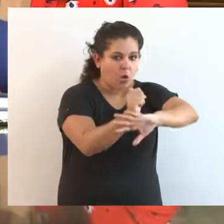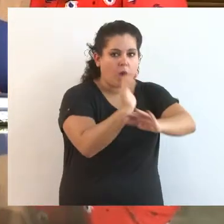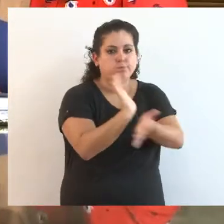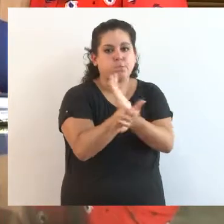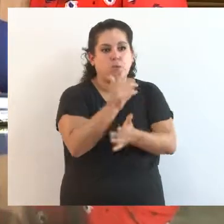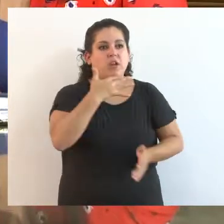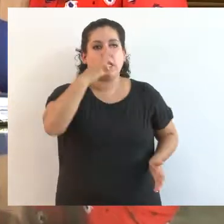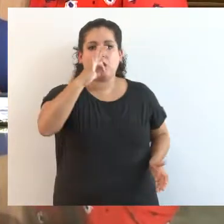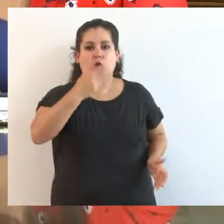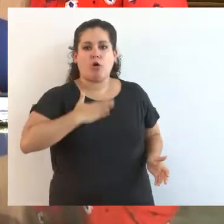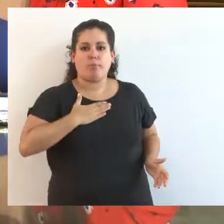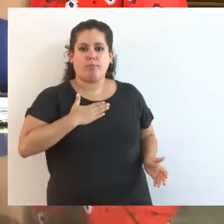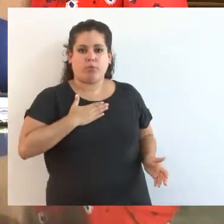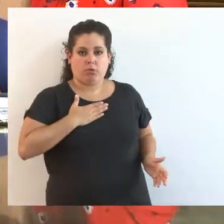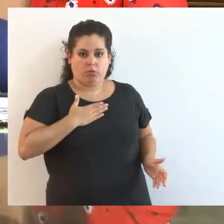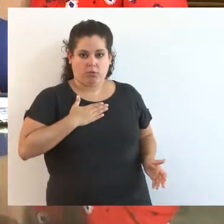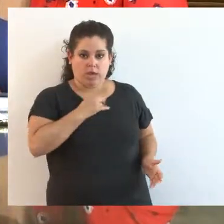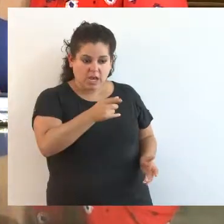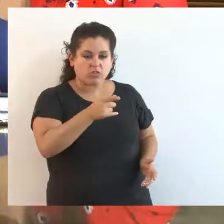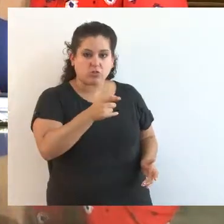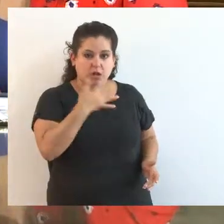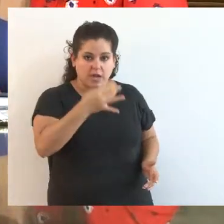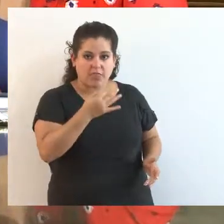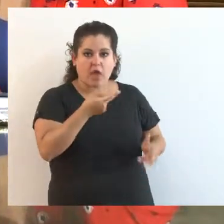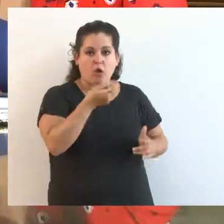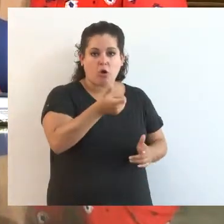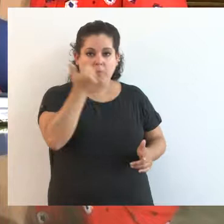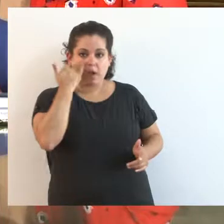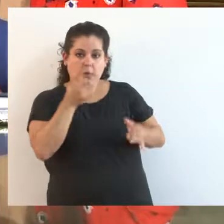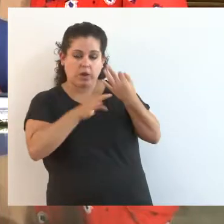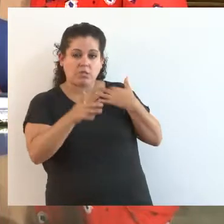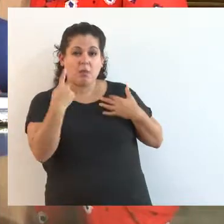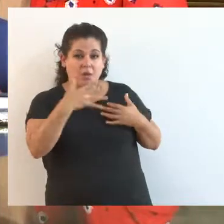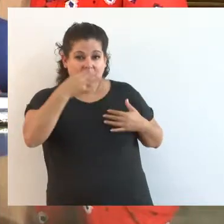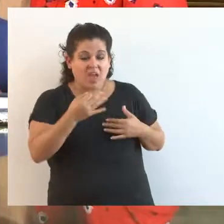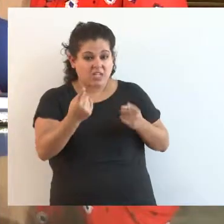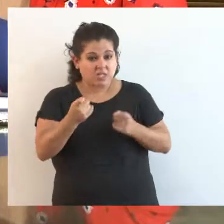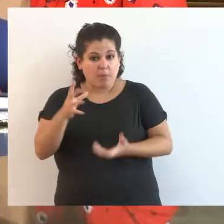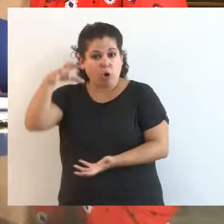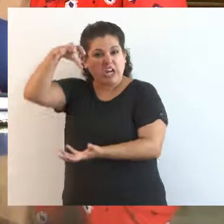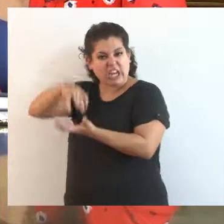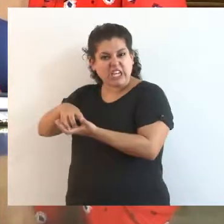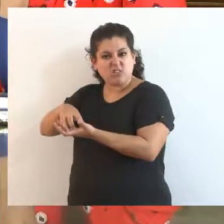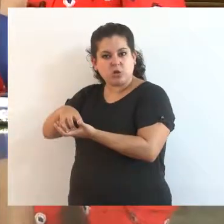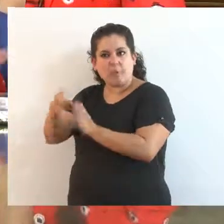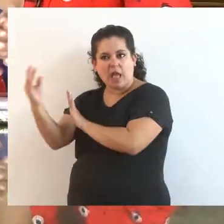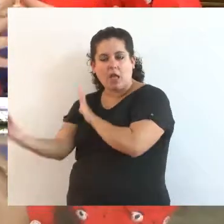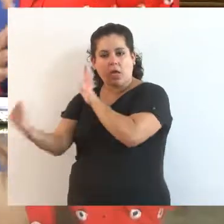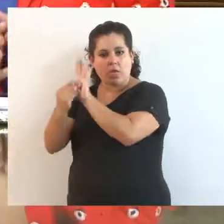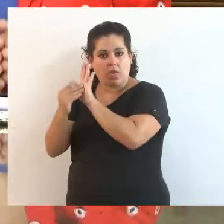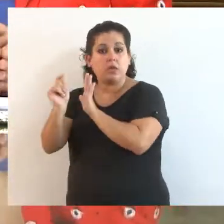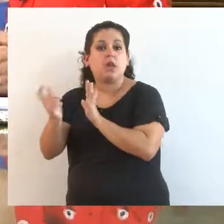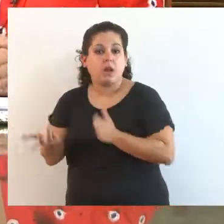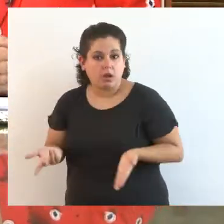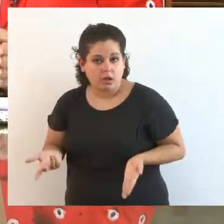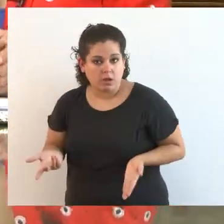propio. Esa es la clásica, digamos, de compra-venta. Pero para eso necesitamos a alguien en el registro que lo habilite. Entonces, no es solamente